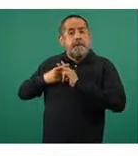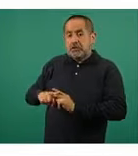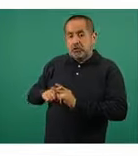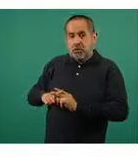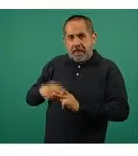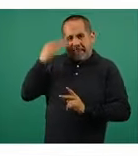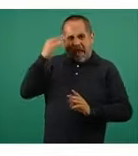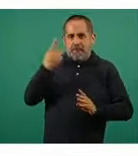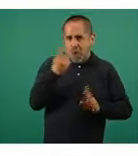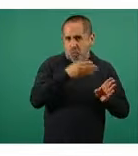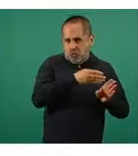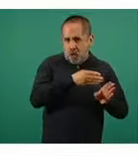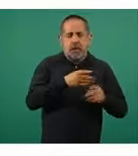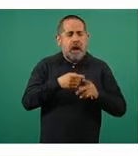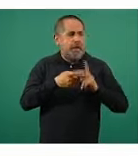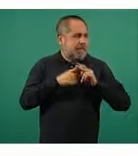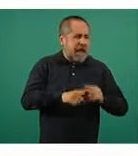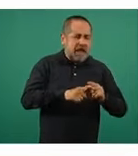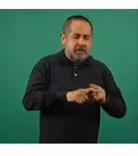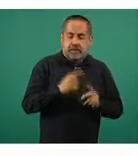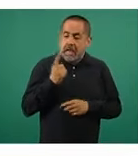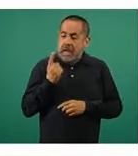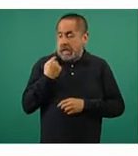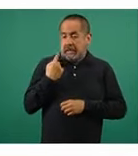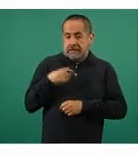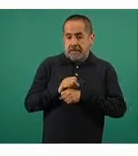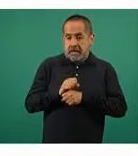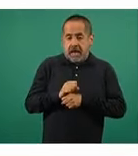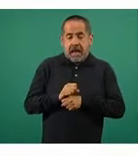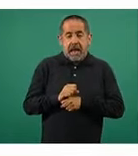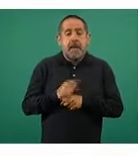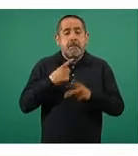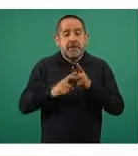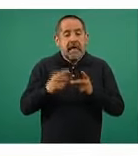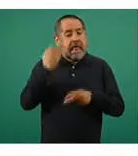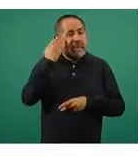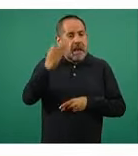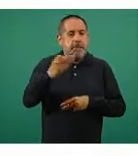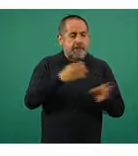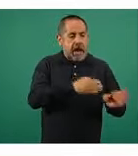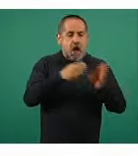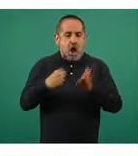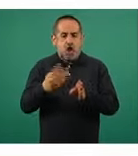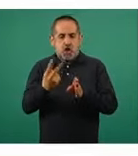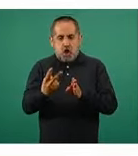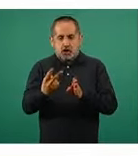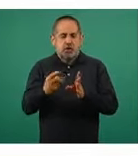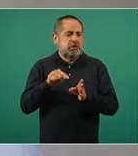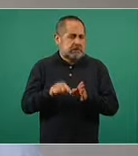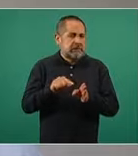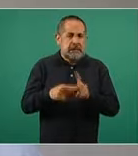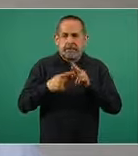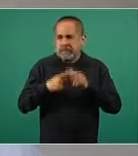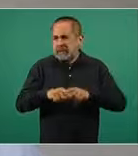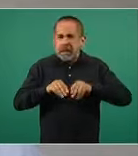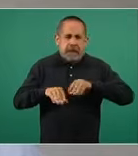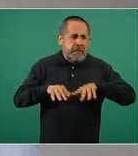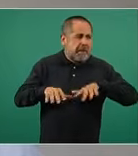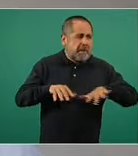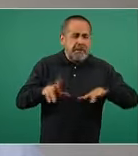1 y apenas la semana pasada la etapa 2. Y esto es solamente el inicio de esta Estrategia Nacional